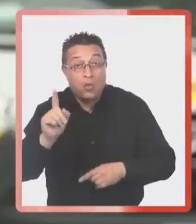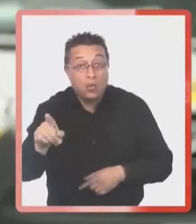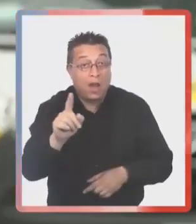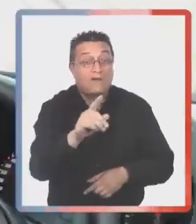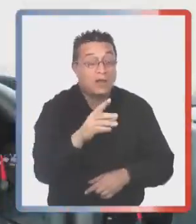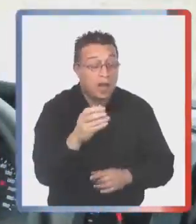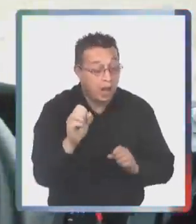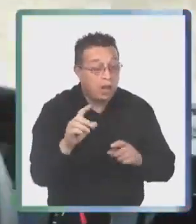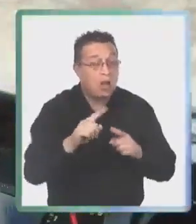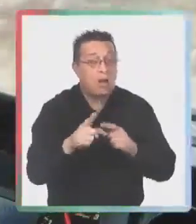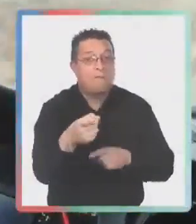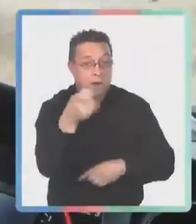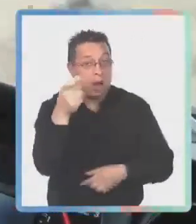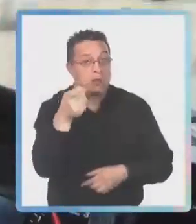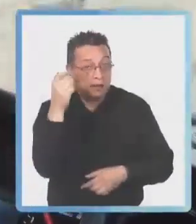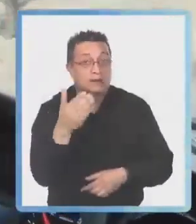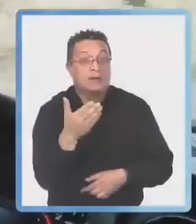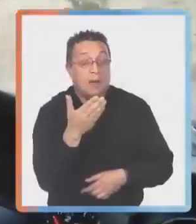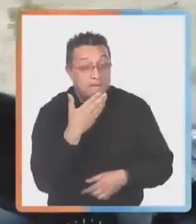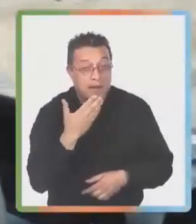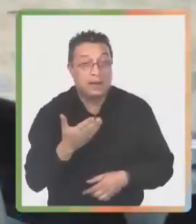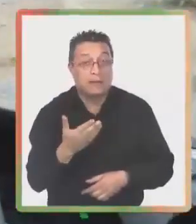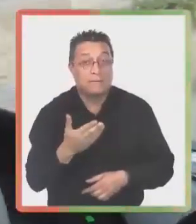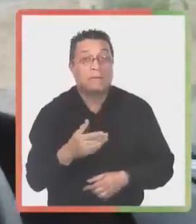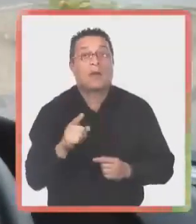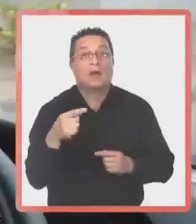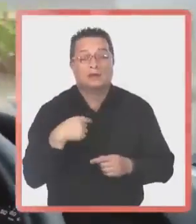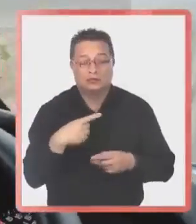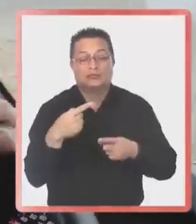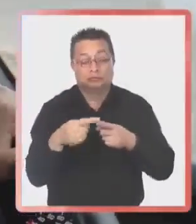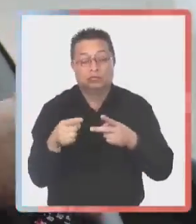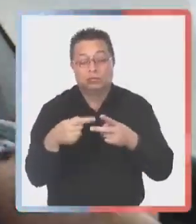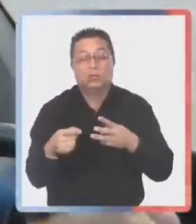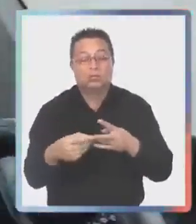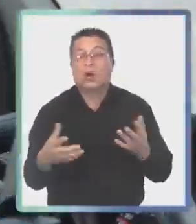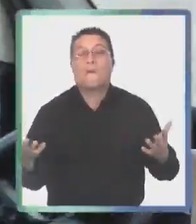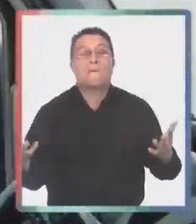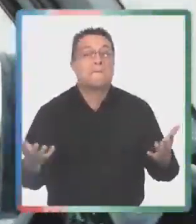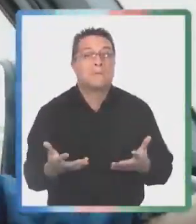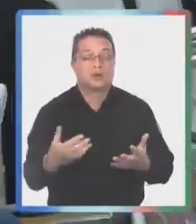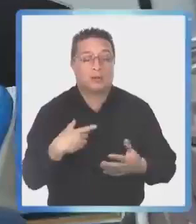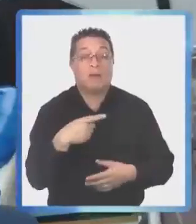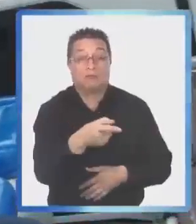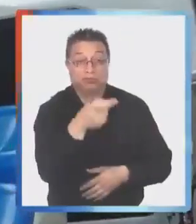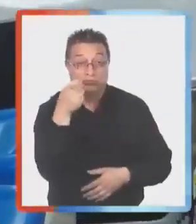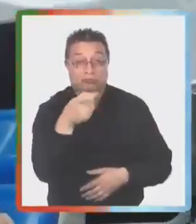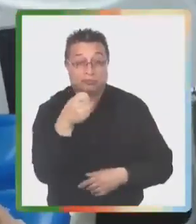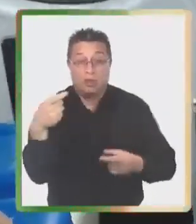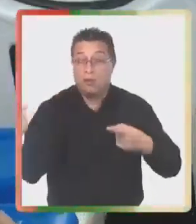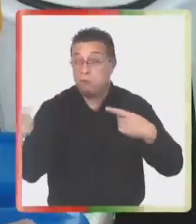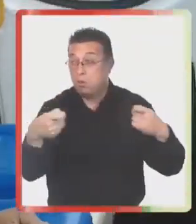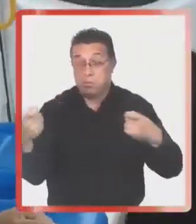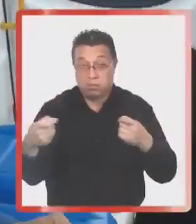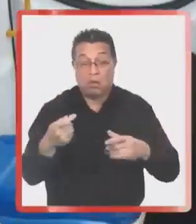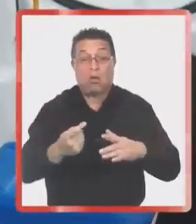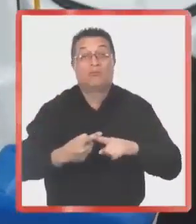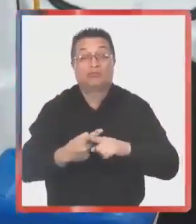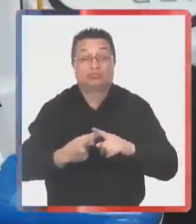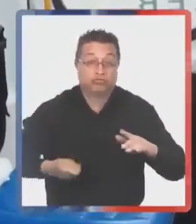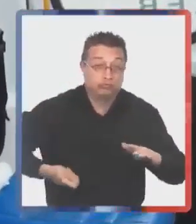alguna oportunidad también con balas. Los cometidos que hemos tenido han sido producto de balas,